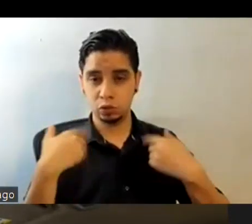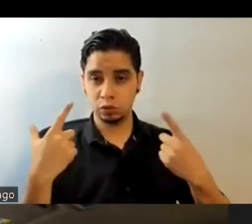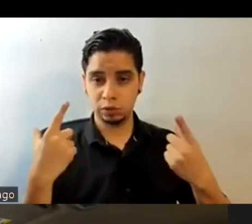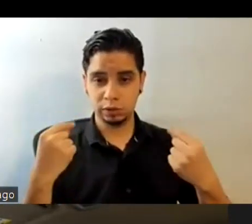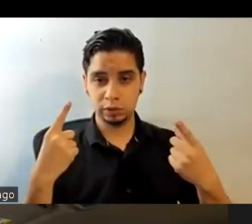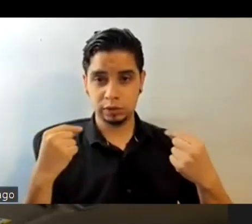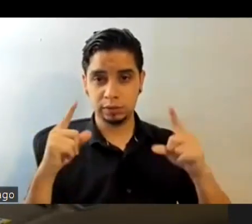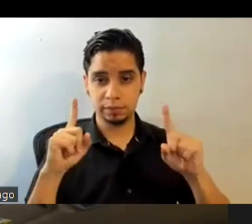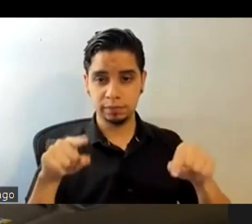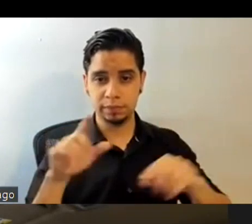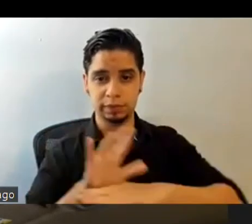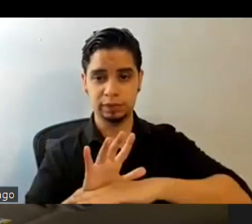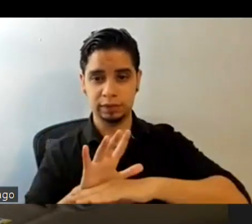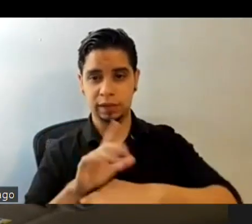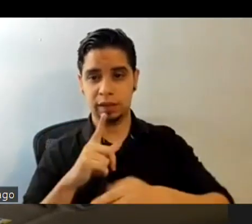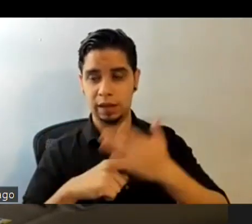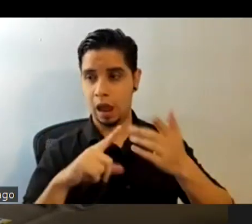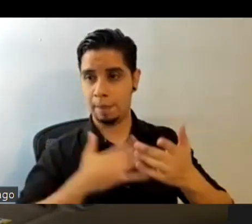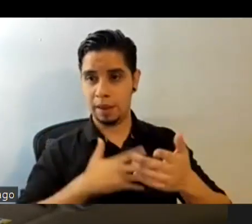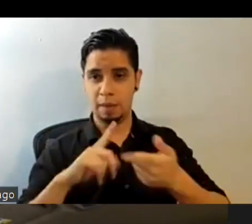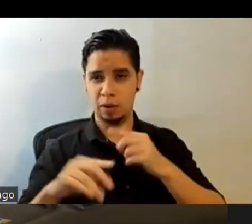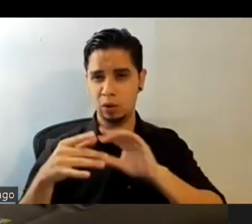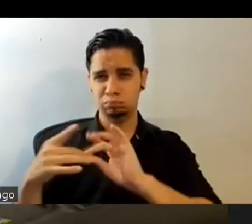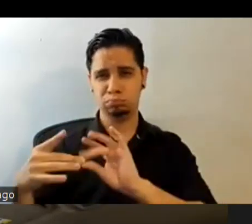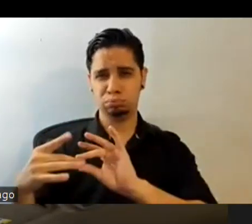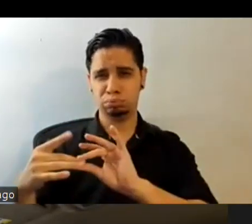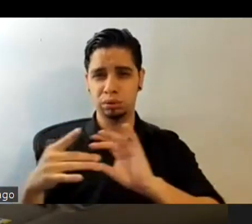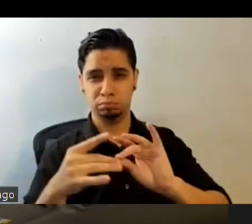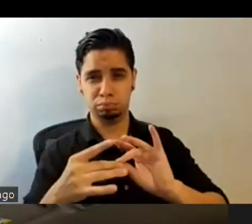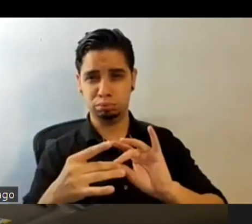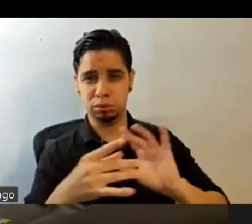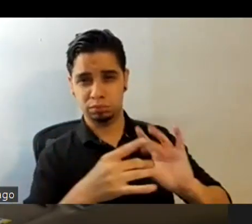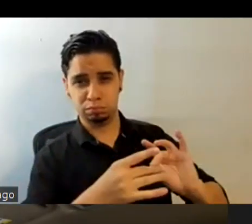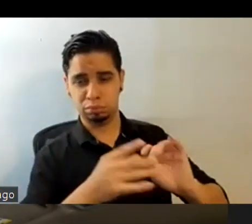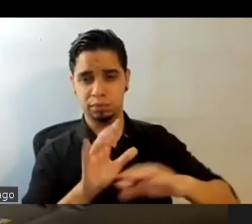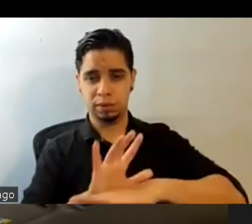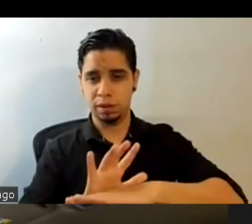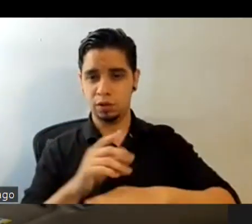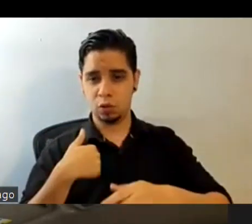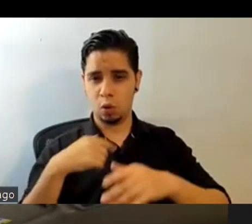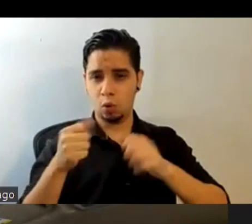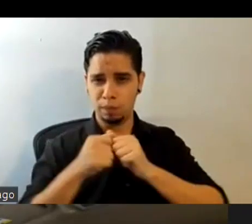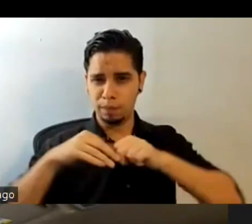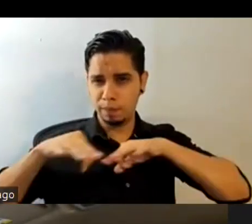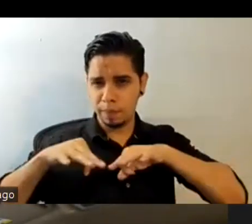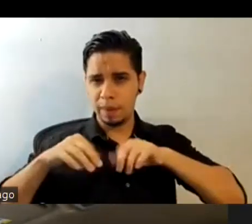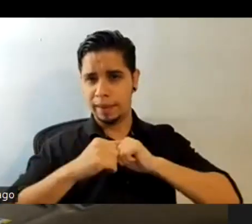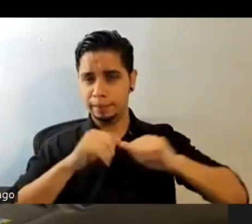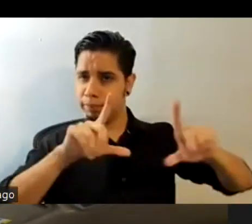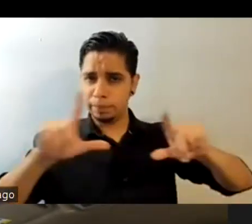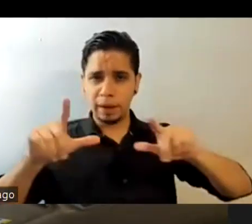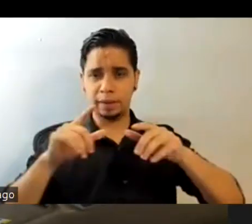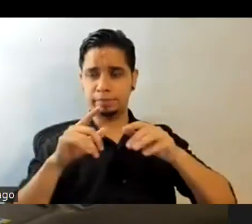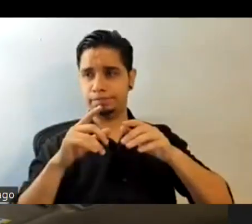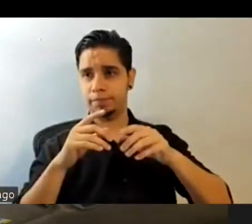ahí en adelante y le contaba a todos mis amigos las películas. Entonces yo se las contaba con lujo de detalles, por escena a escena, los